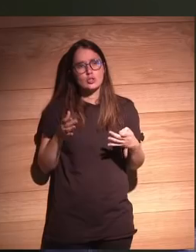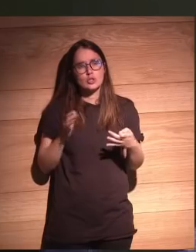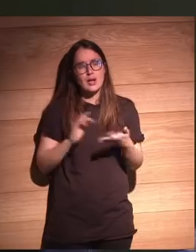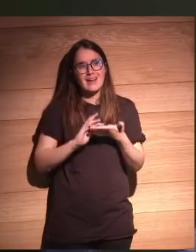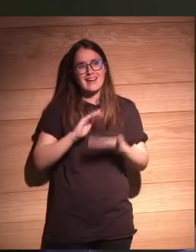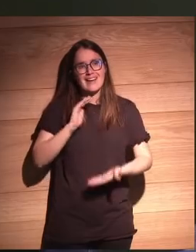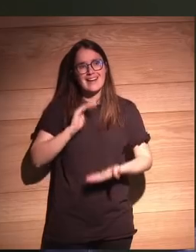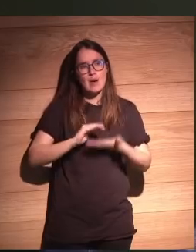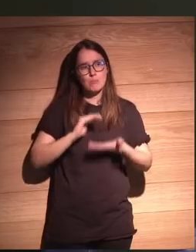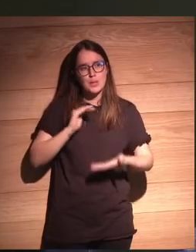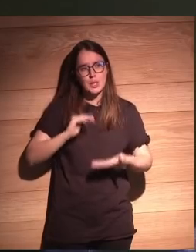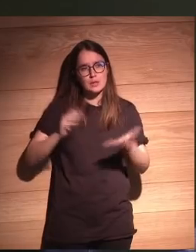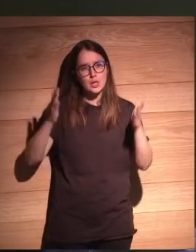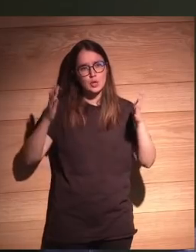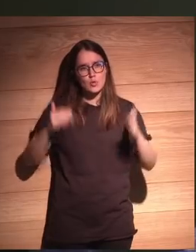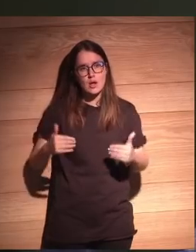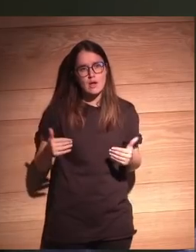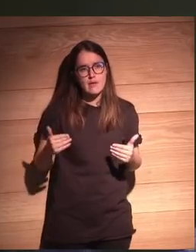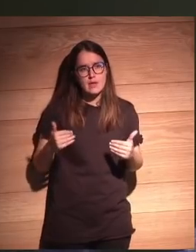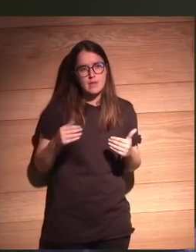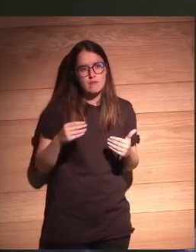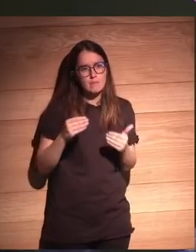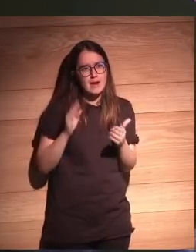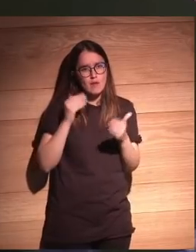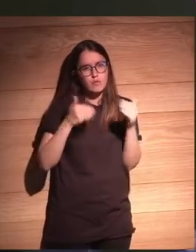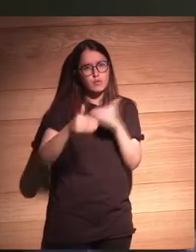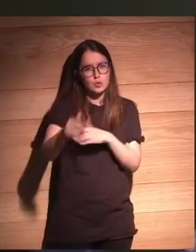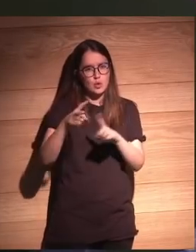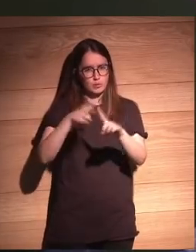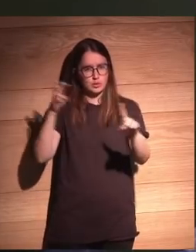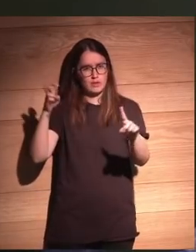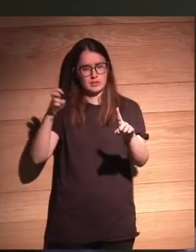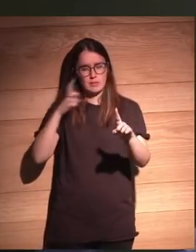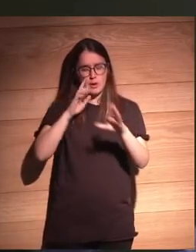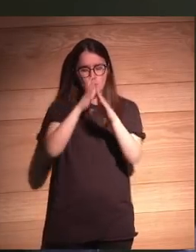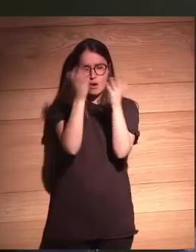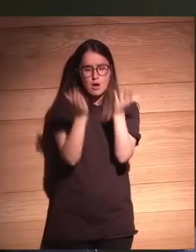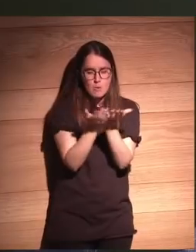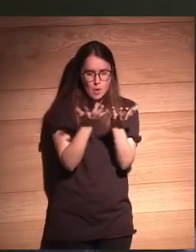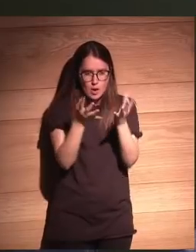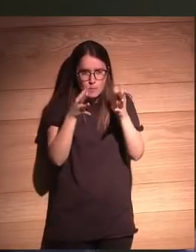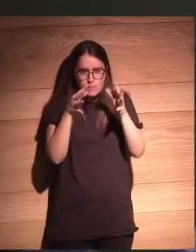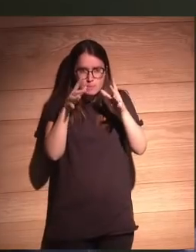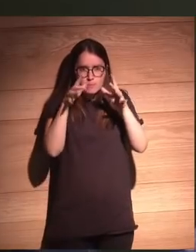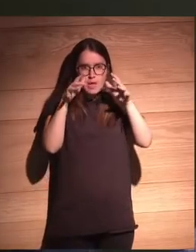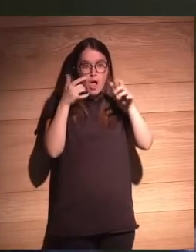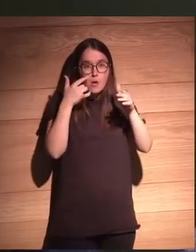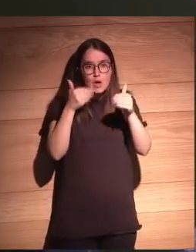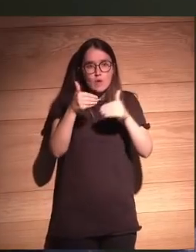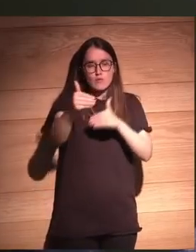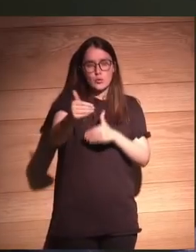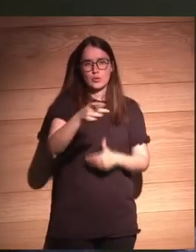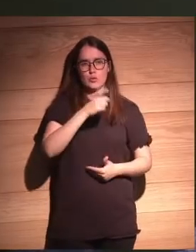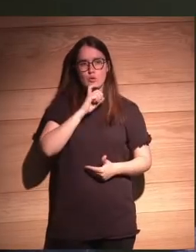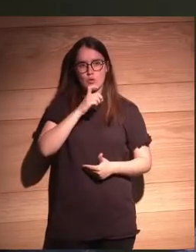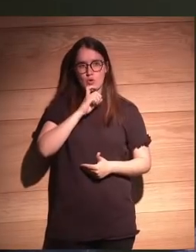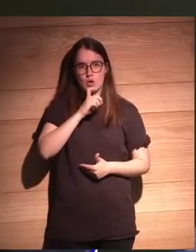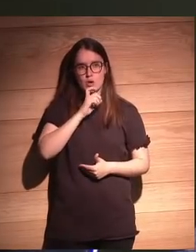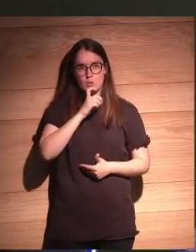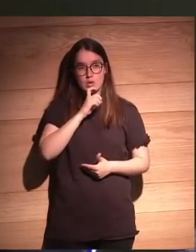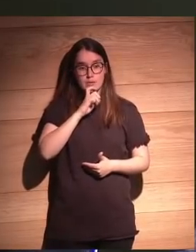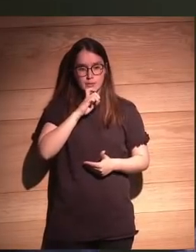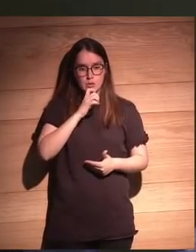de o de ver el futuro, de tener una bola y ver en qué va a concluir, ¿no?, esta pedrada que